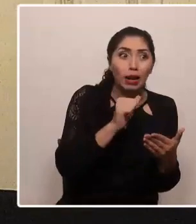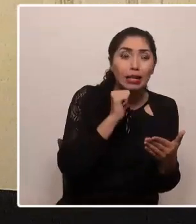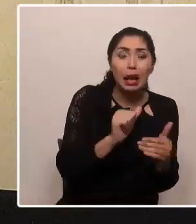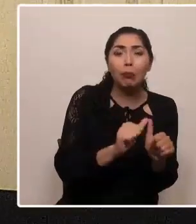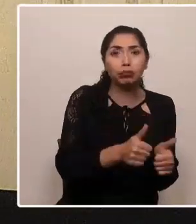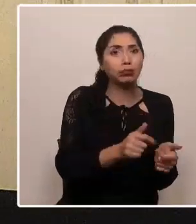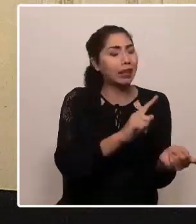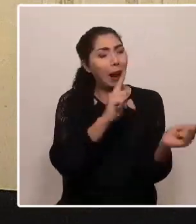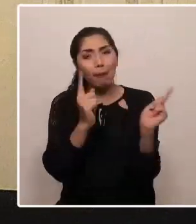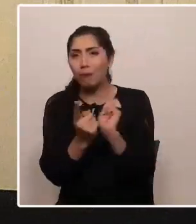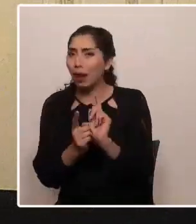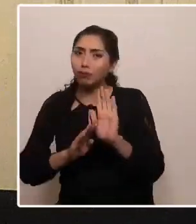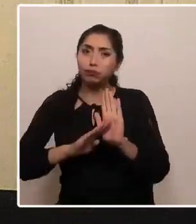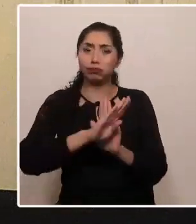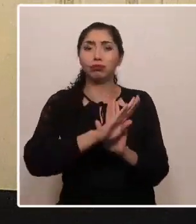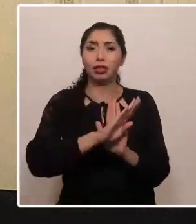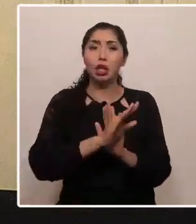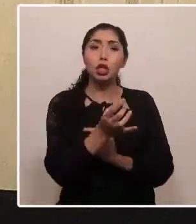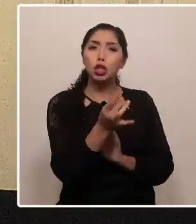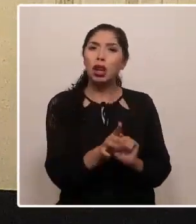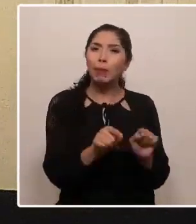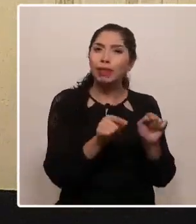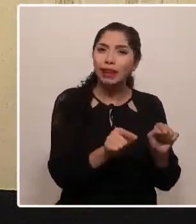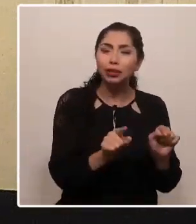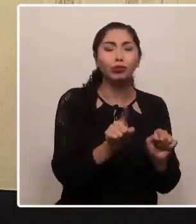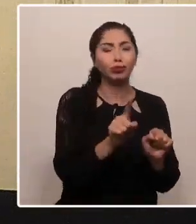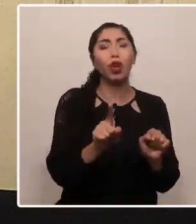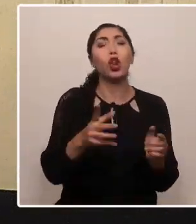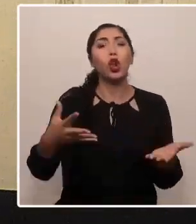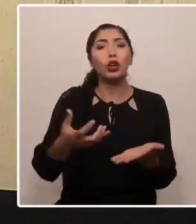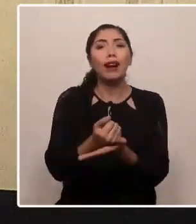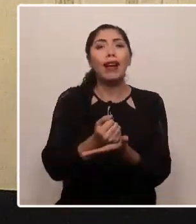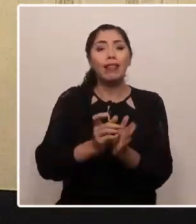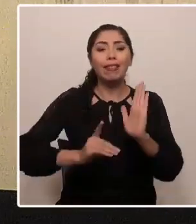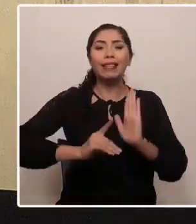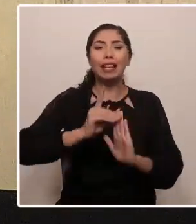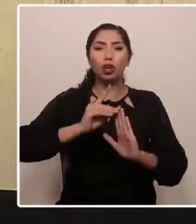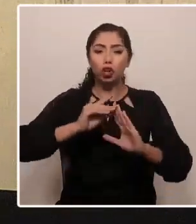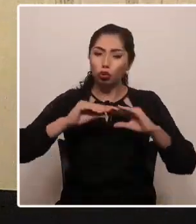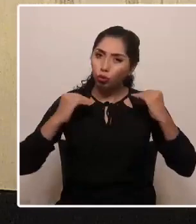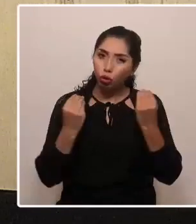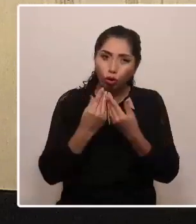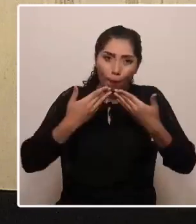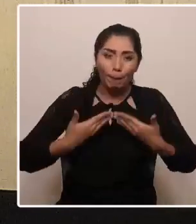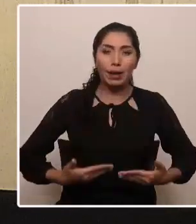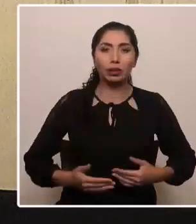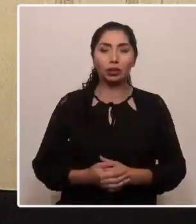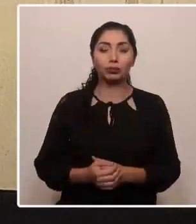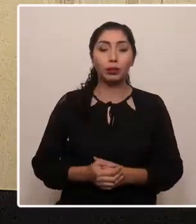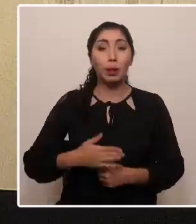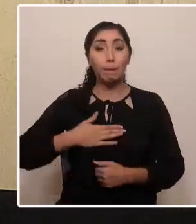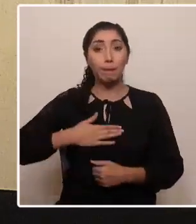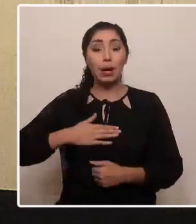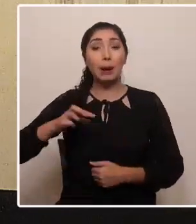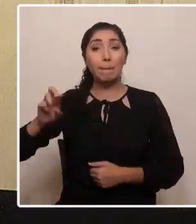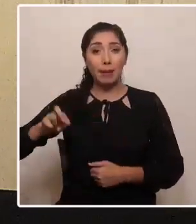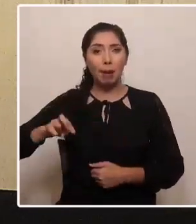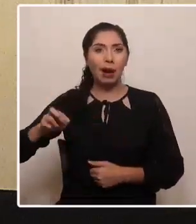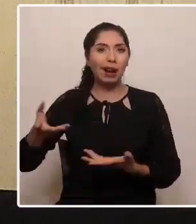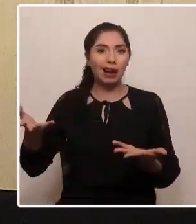eso, sino para lograr un desarrollo integral. La apuesta de mi padre fue hacer suya la labor de educar y